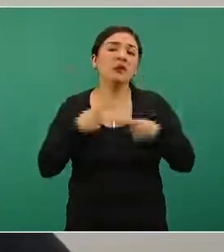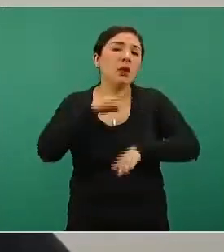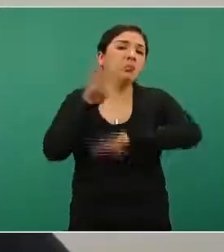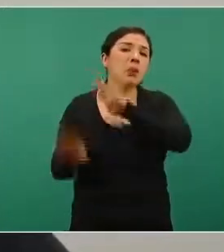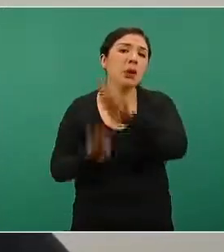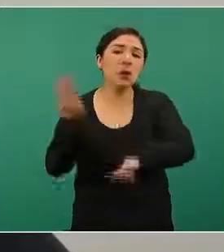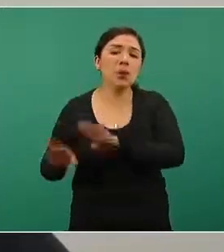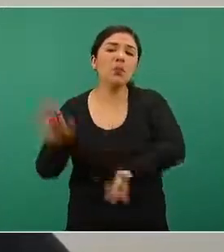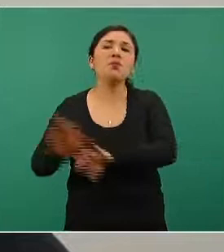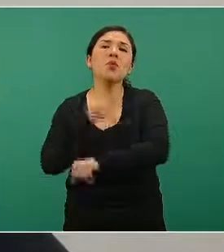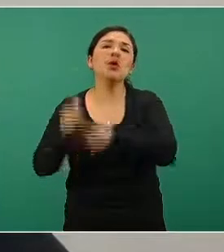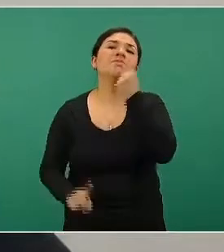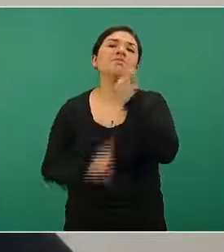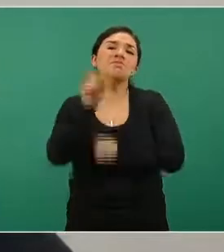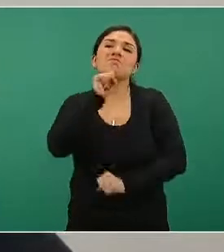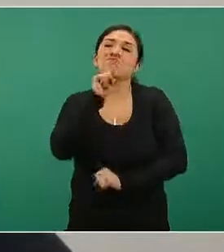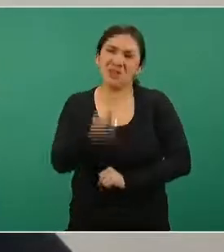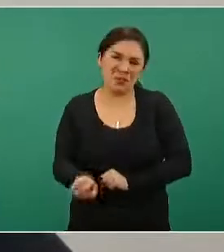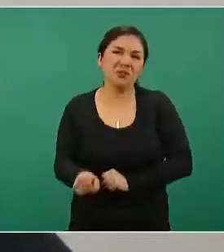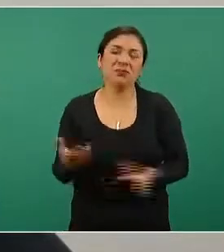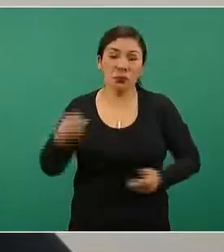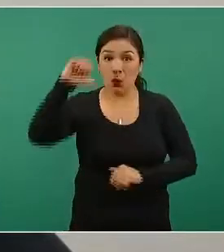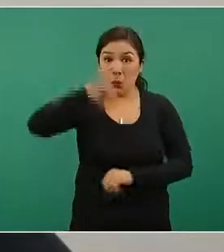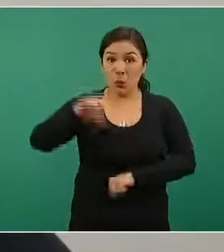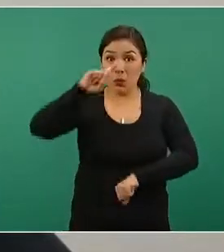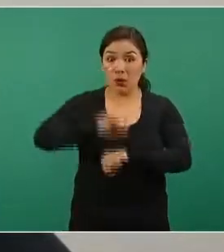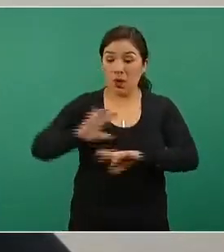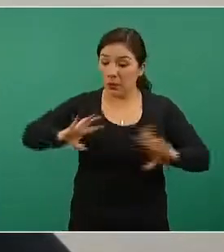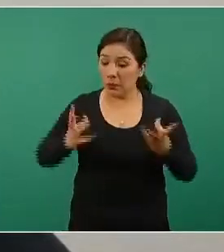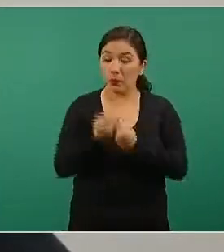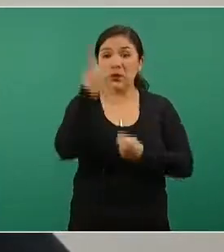vida a consecuencia de las mismas. Para el día de hoy son